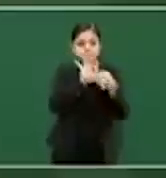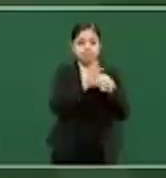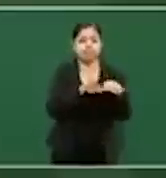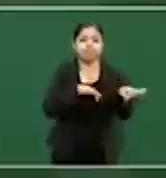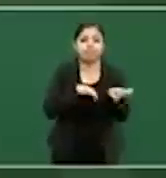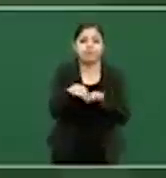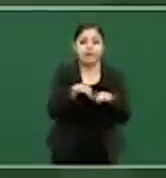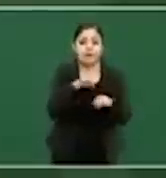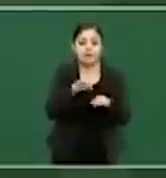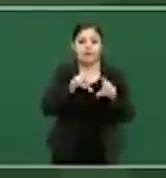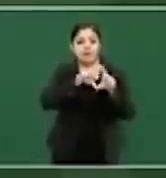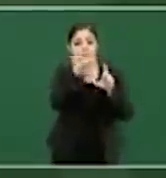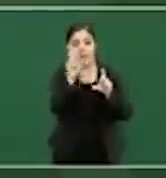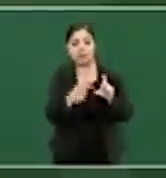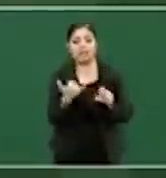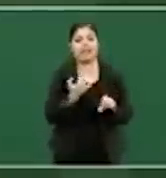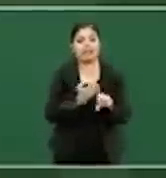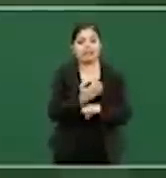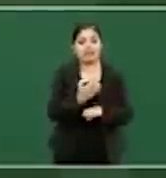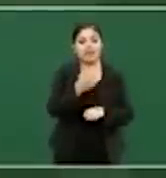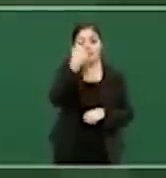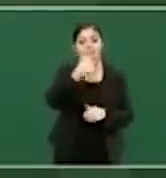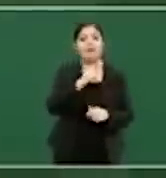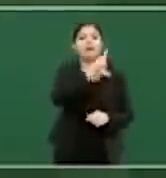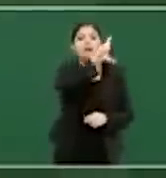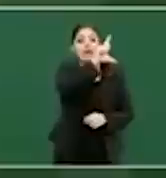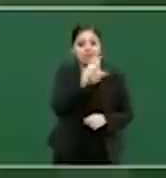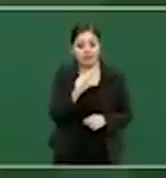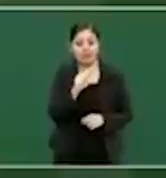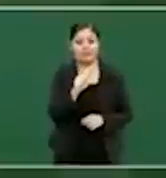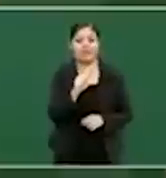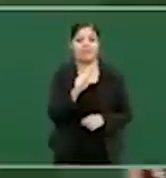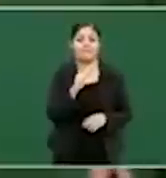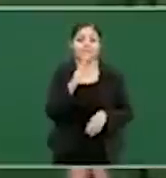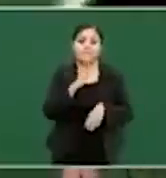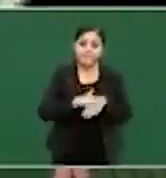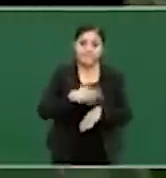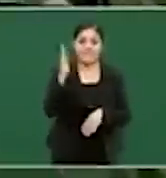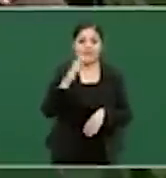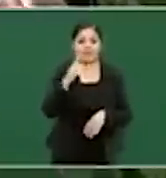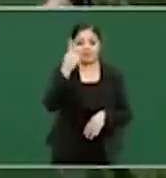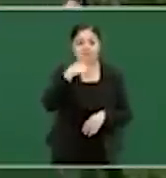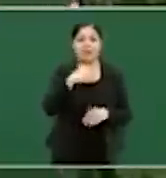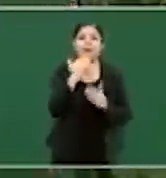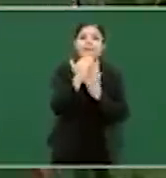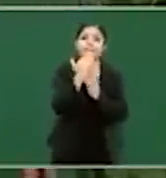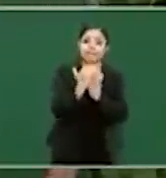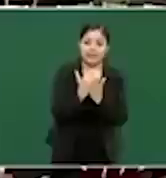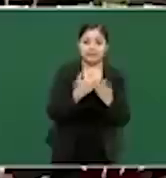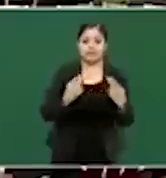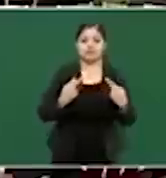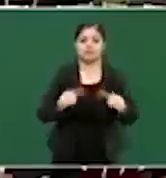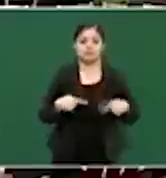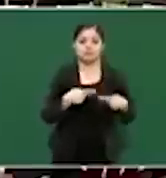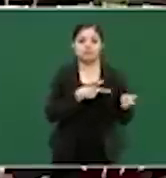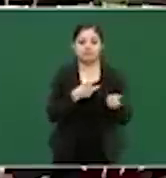lograr reducir más los índices delictivos y poder